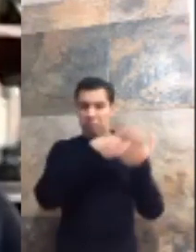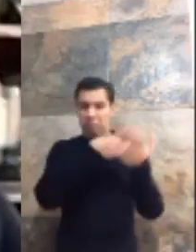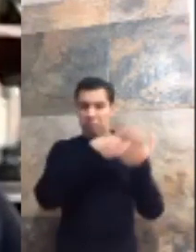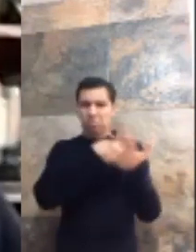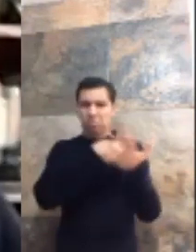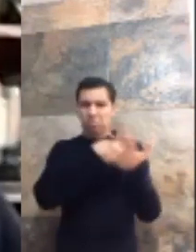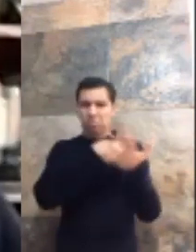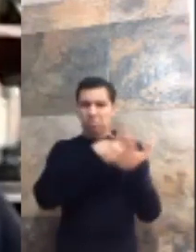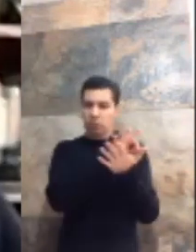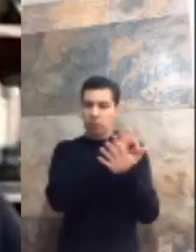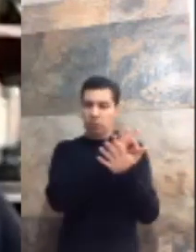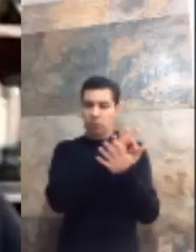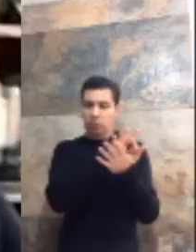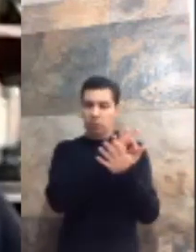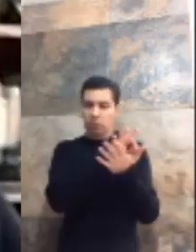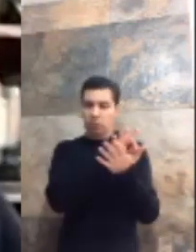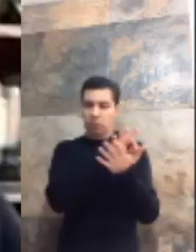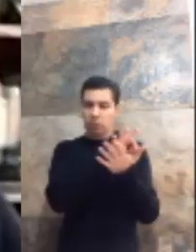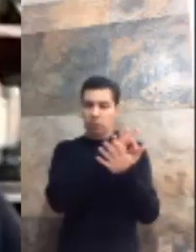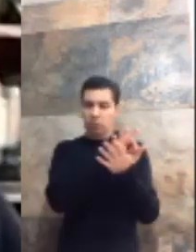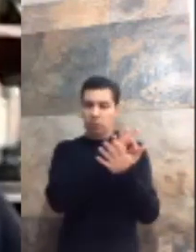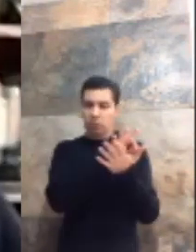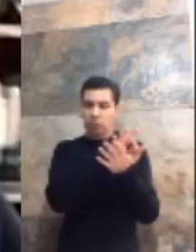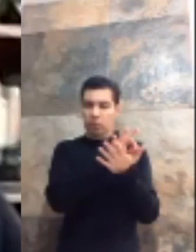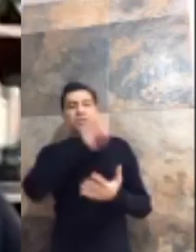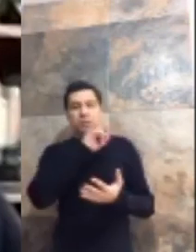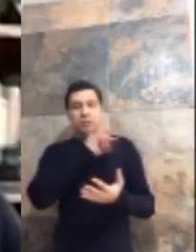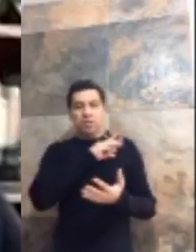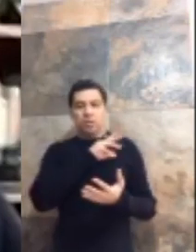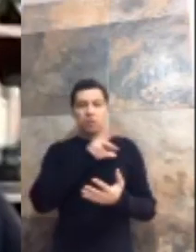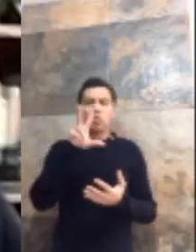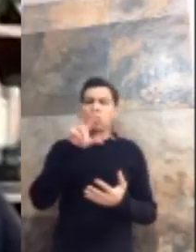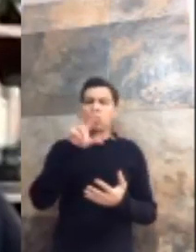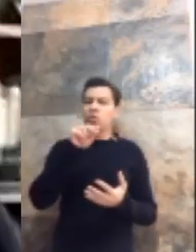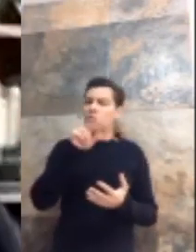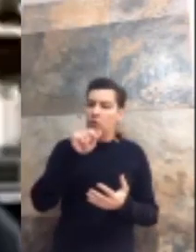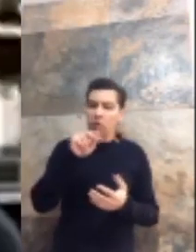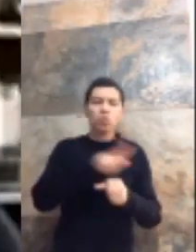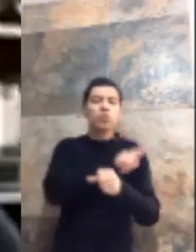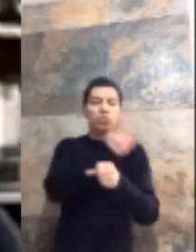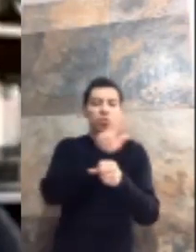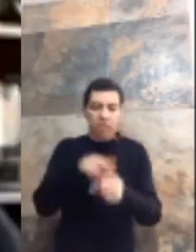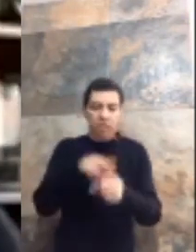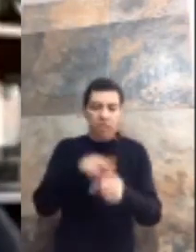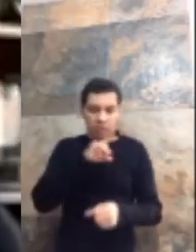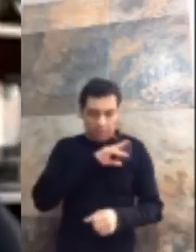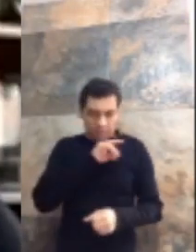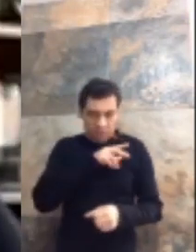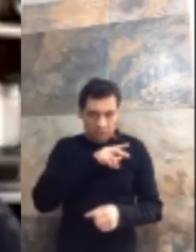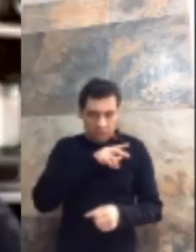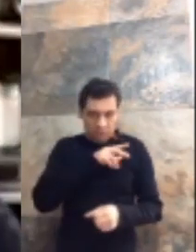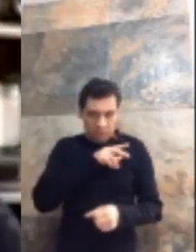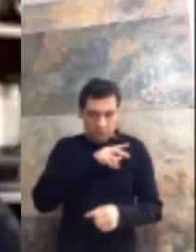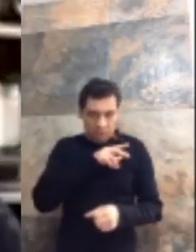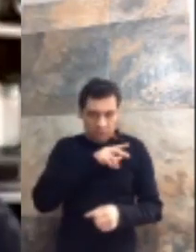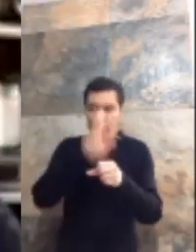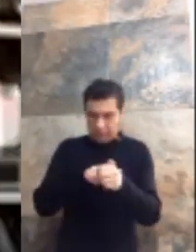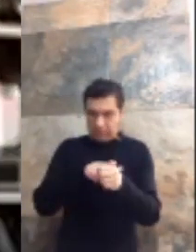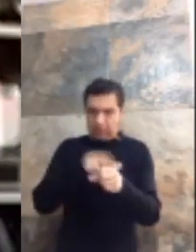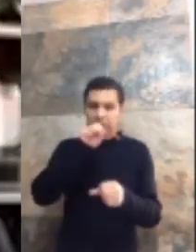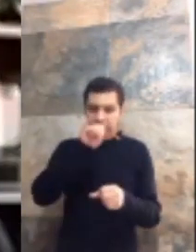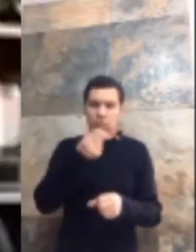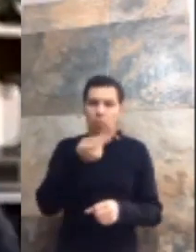estas reacciones emocionales son algo normal mientras lo podamos mantener en los niveles que